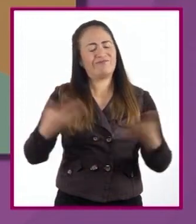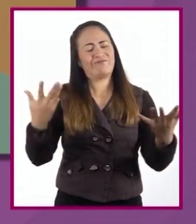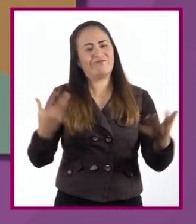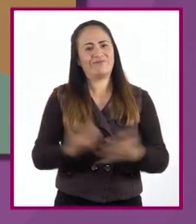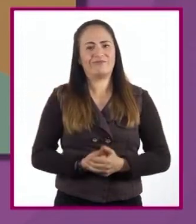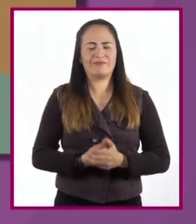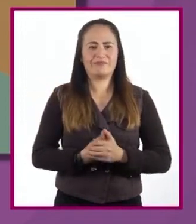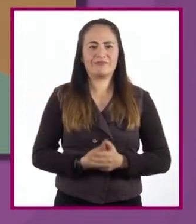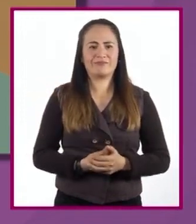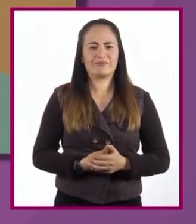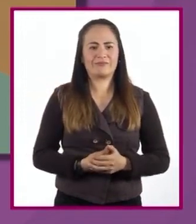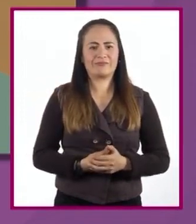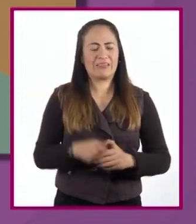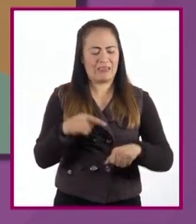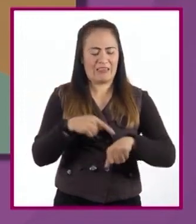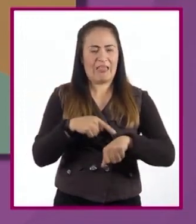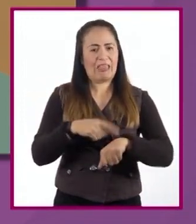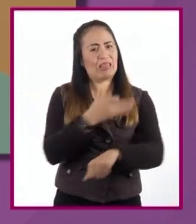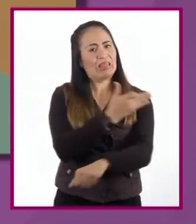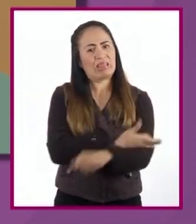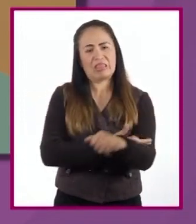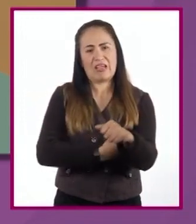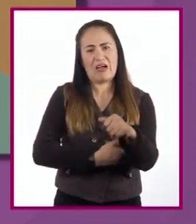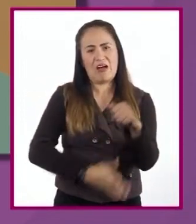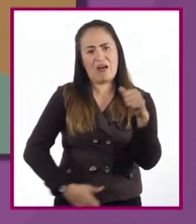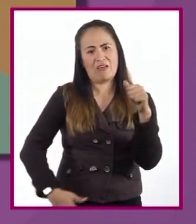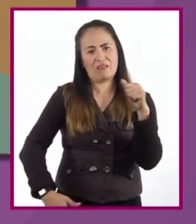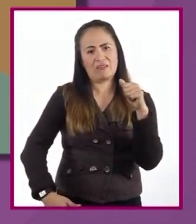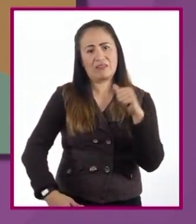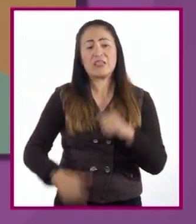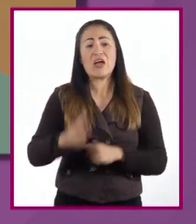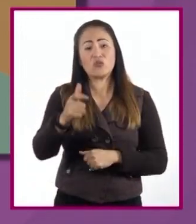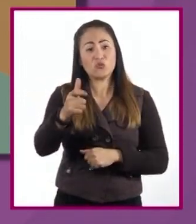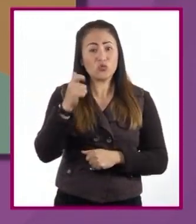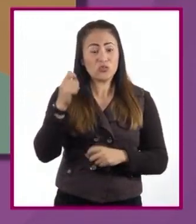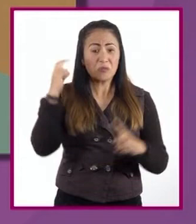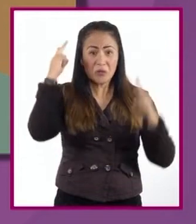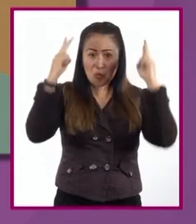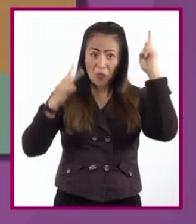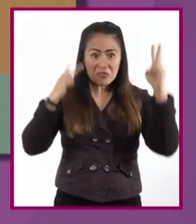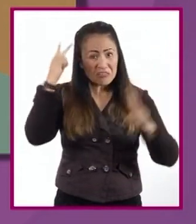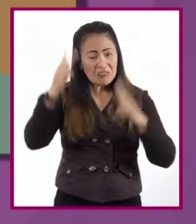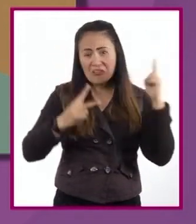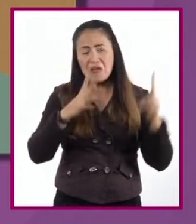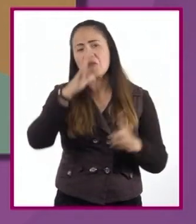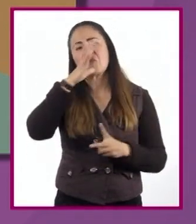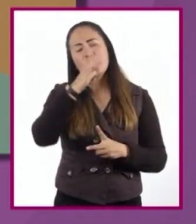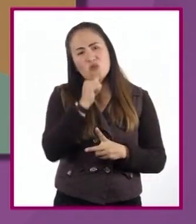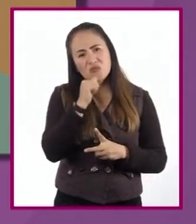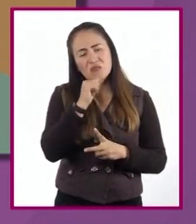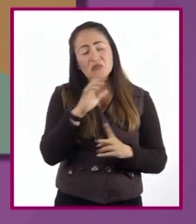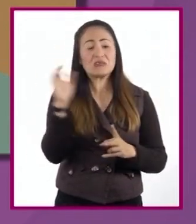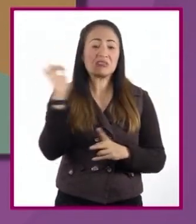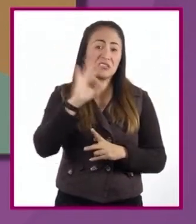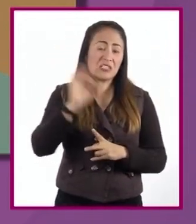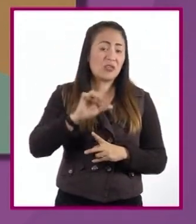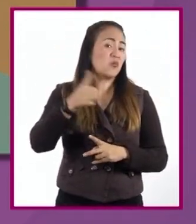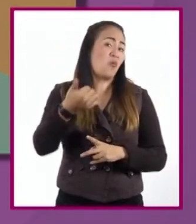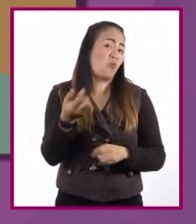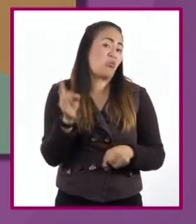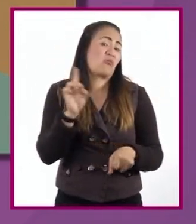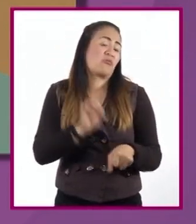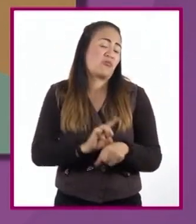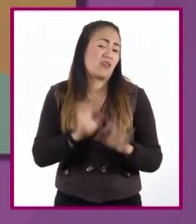¡Chispas! Nos cayó la tarde y pues tuvimos que dejar la visita de Xochimilco para otro día. Pero pues